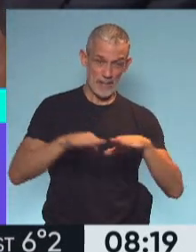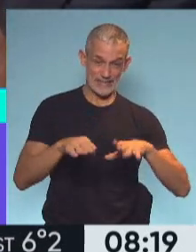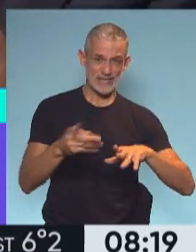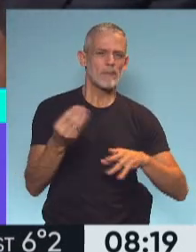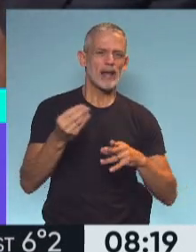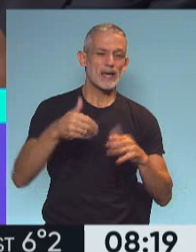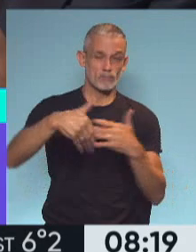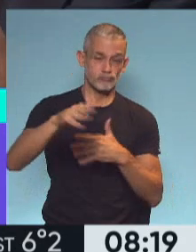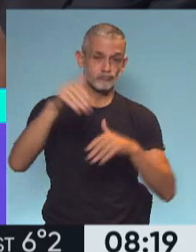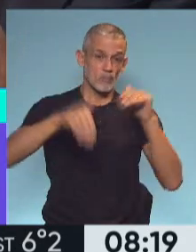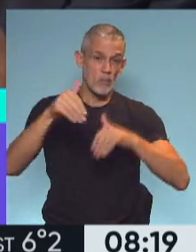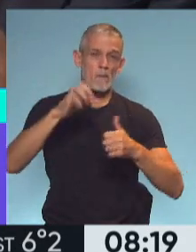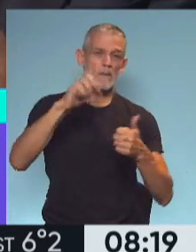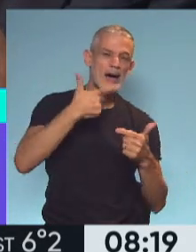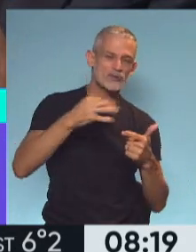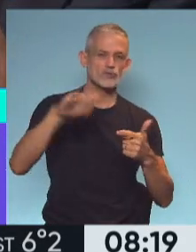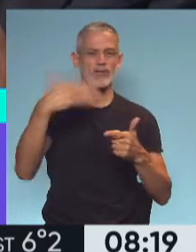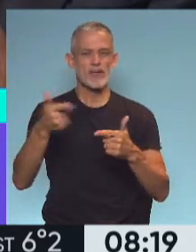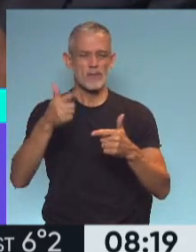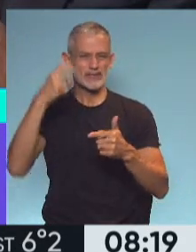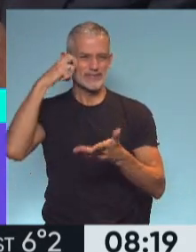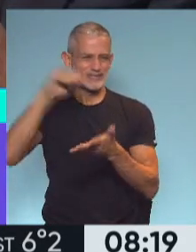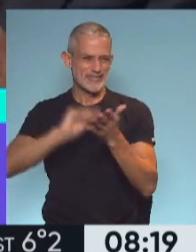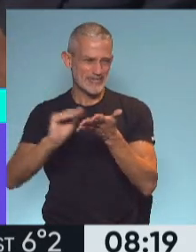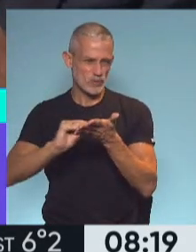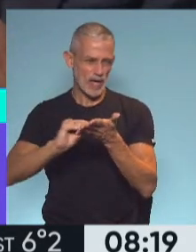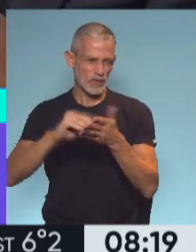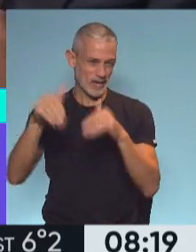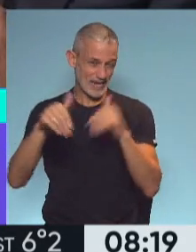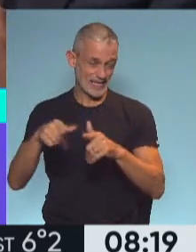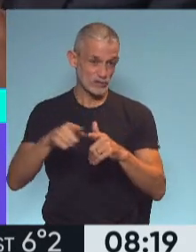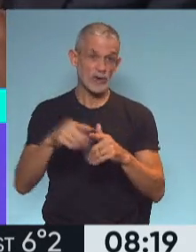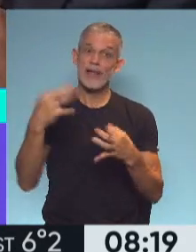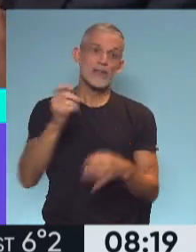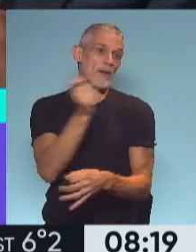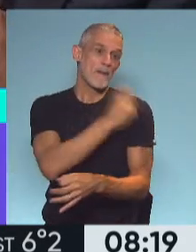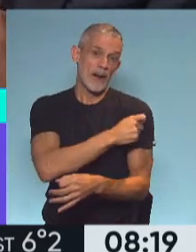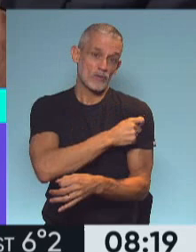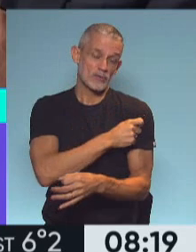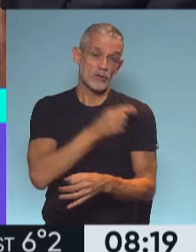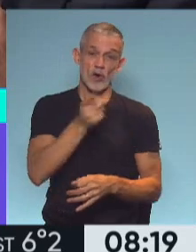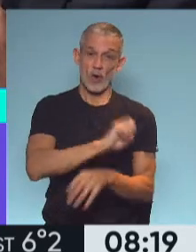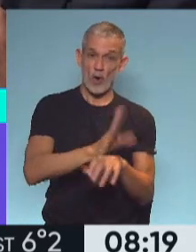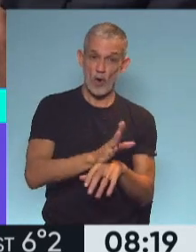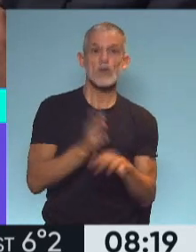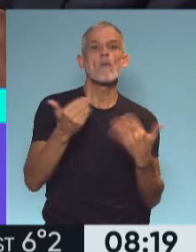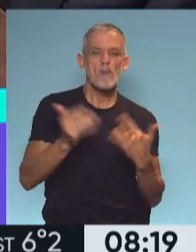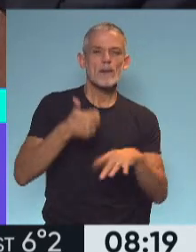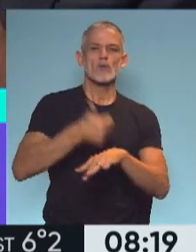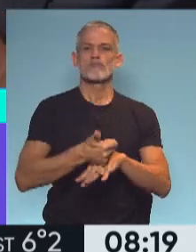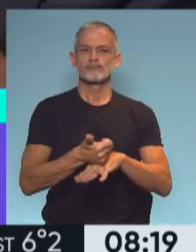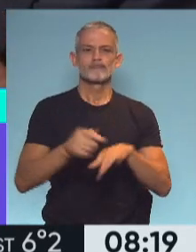los futuros comicios de las PASO y luego las legislativas, han planteado la necesidad de ser vacunados contra la COVID para poder